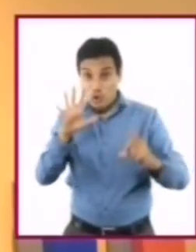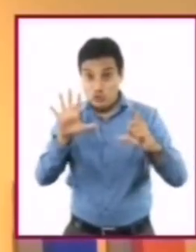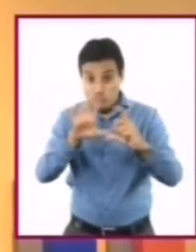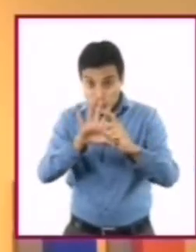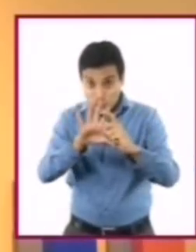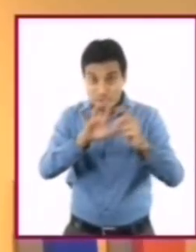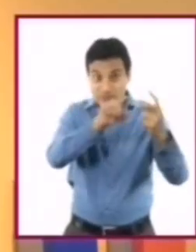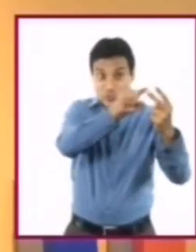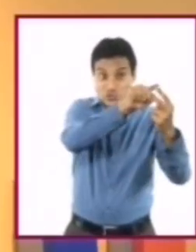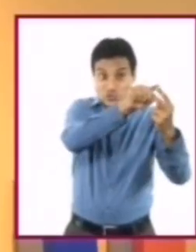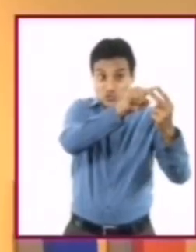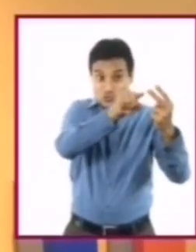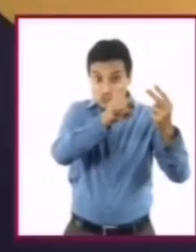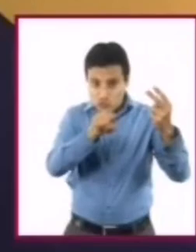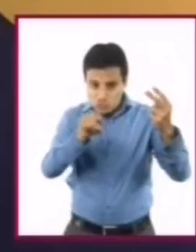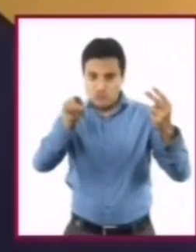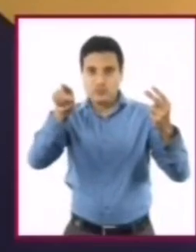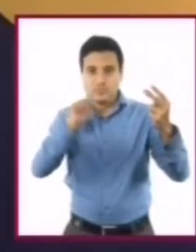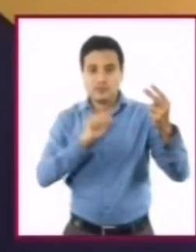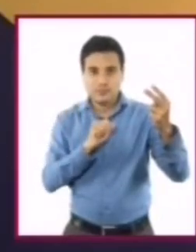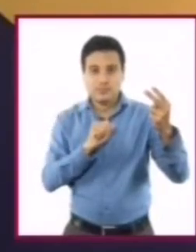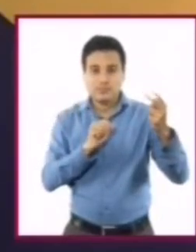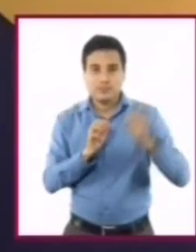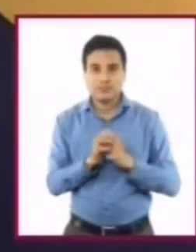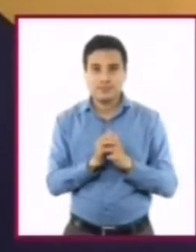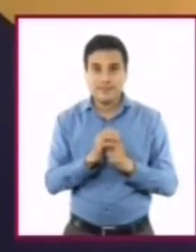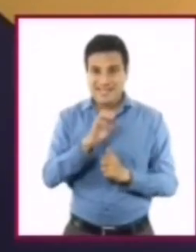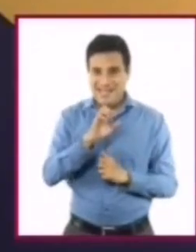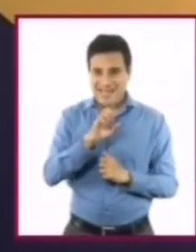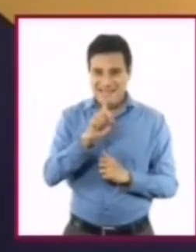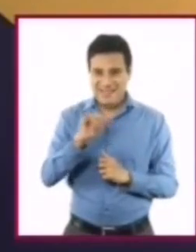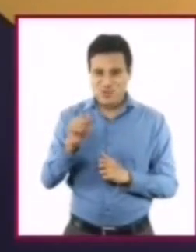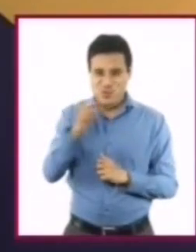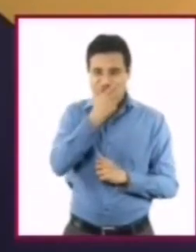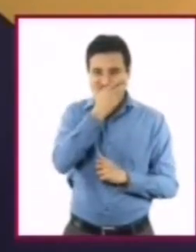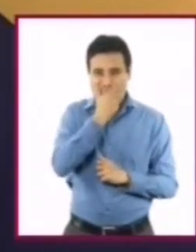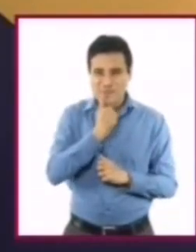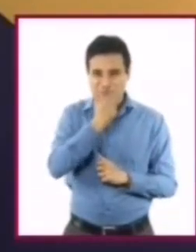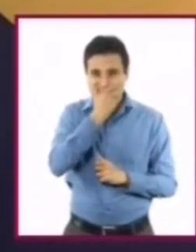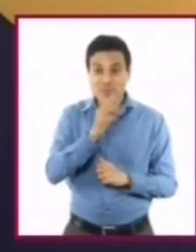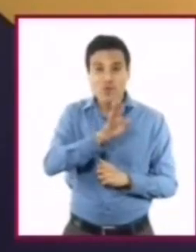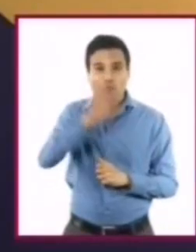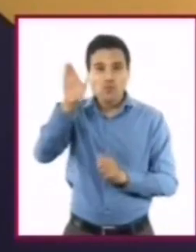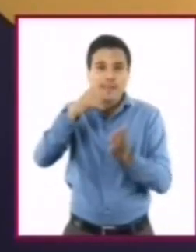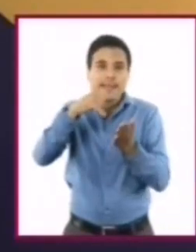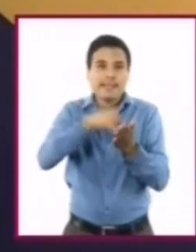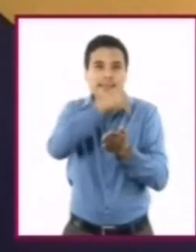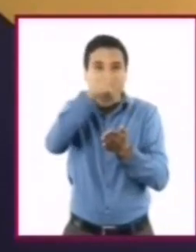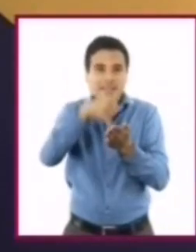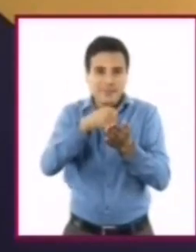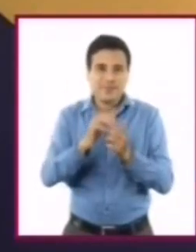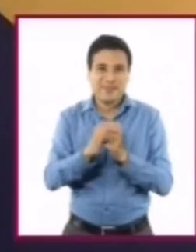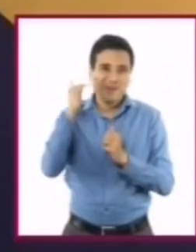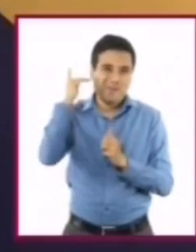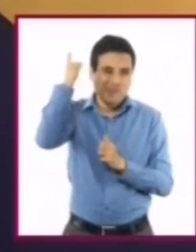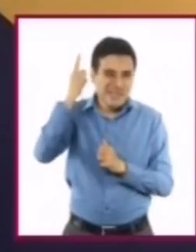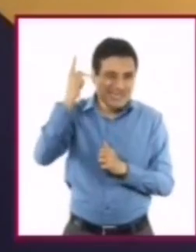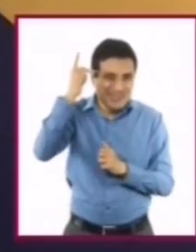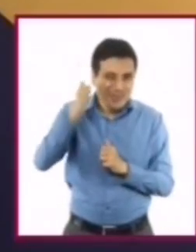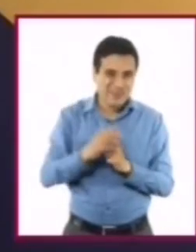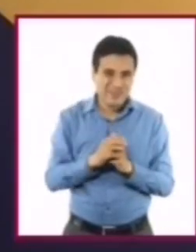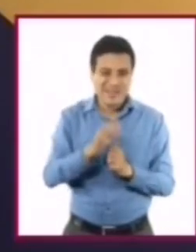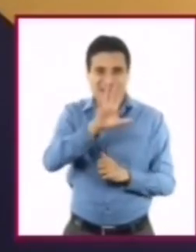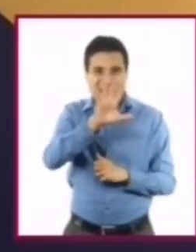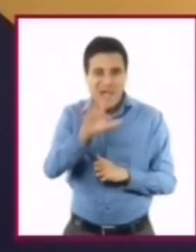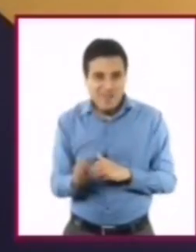en realidad estaban en otra. Eddington se dirigió a la isla Príncipe de África